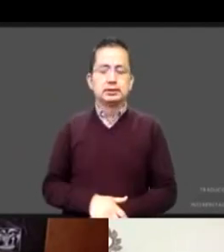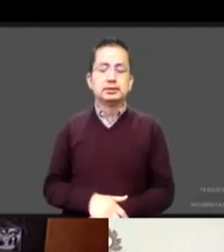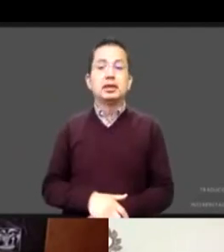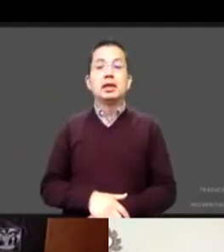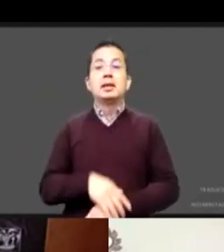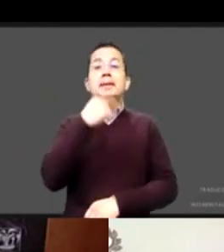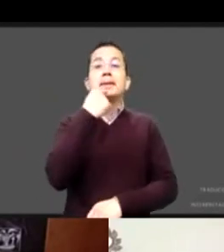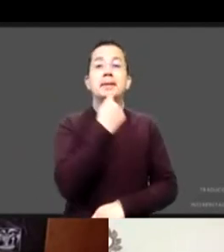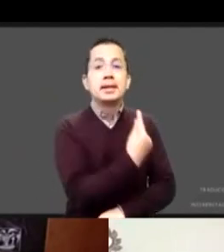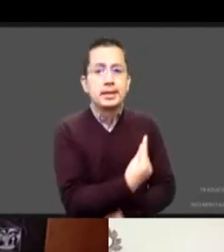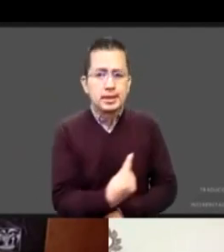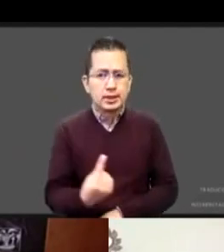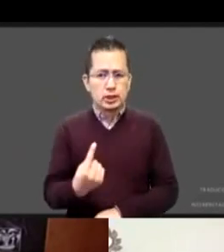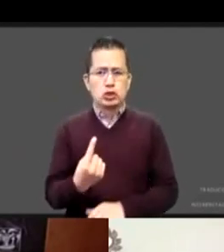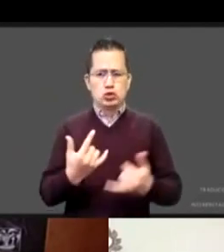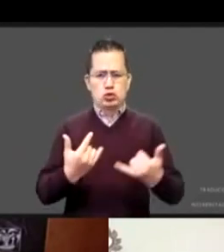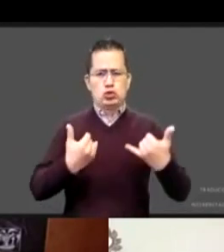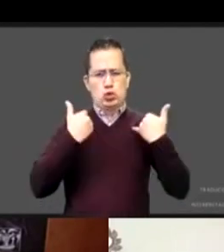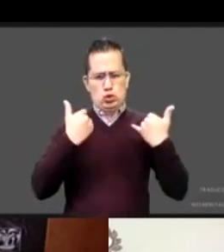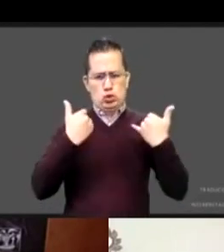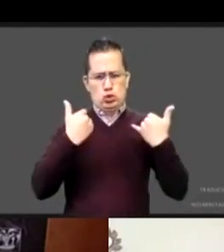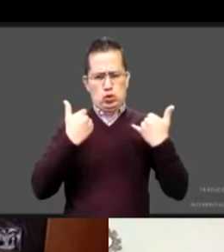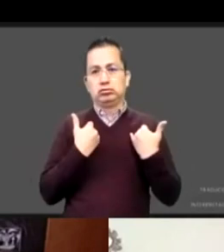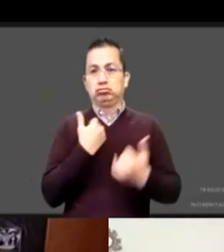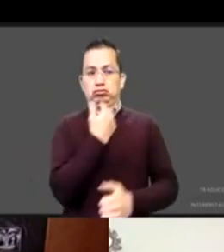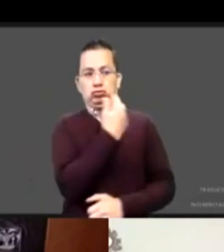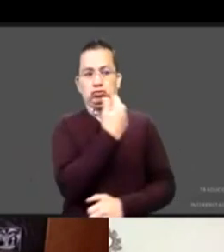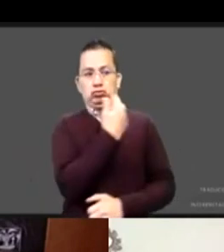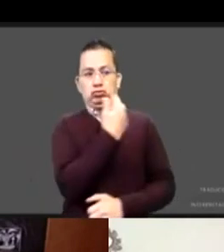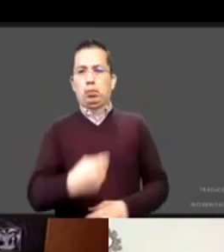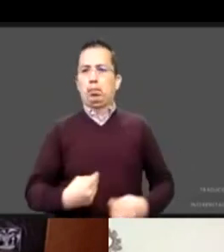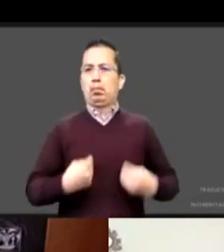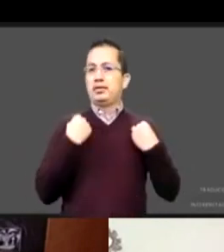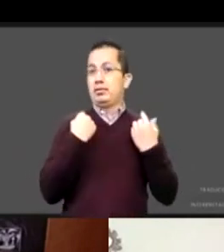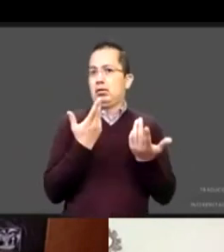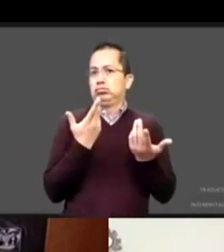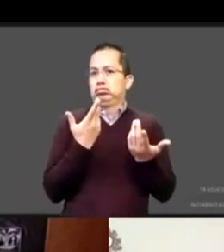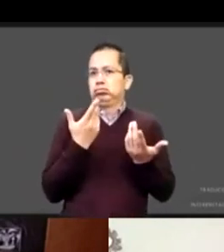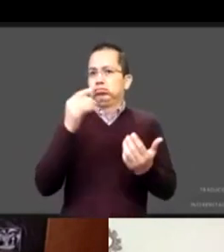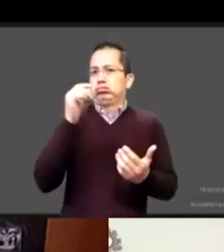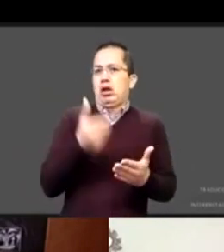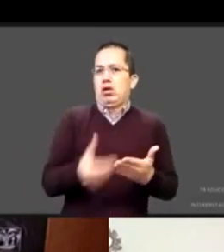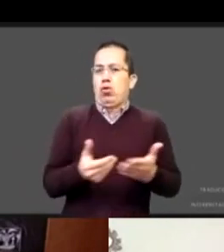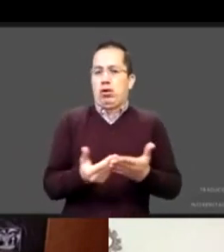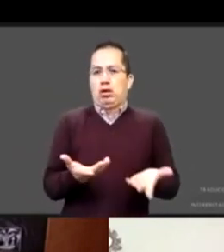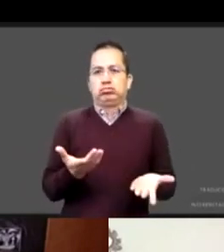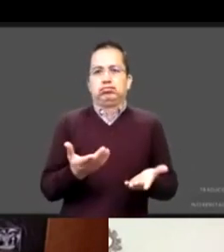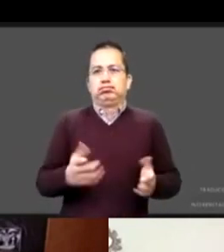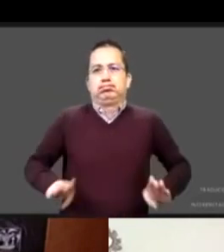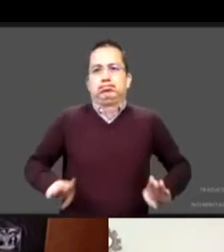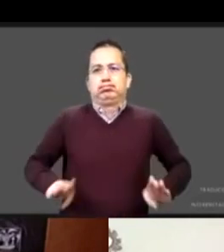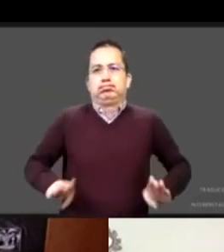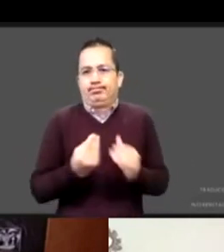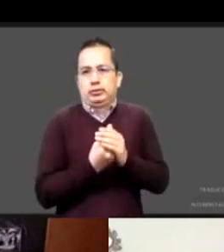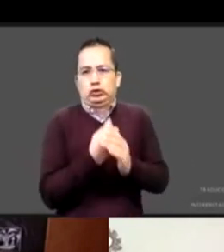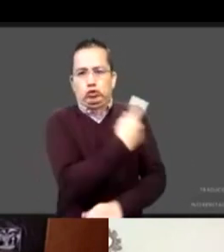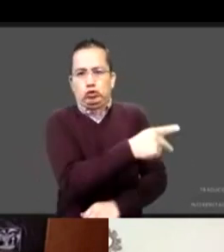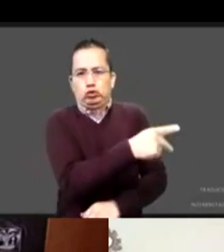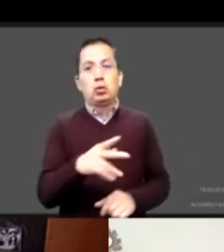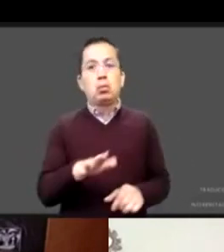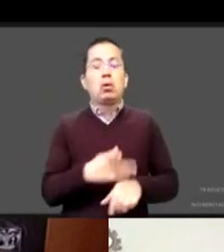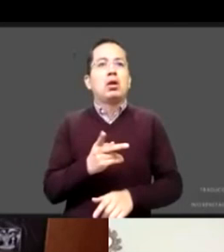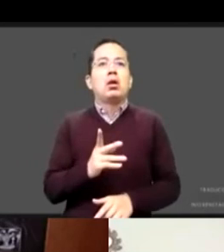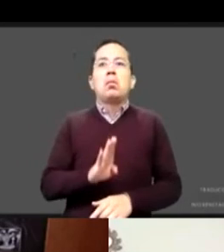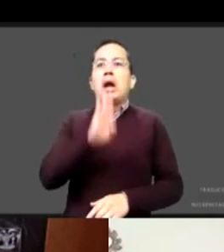periodo. Casi de súbito no están en la escuela, sin sus docentes y sus compañeras, sus compañeros. De súbito hay que